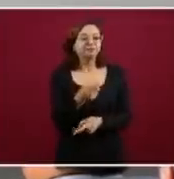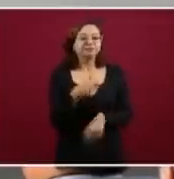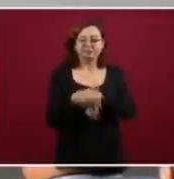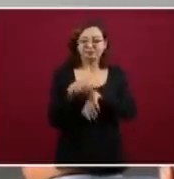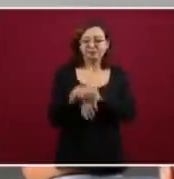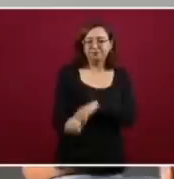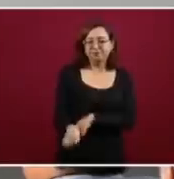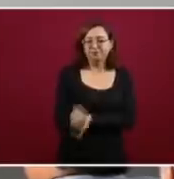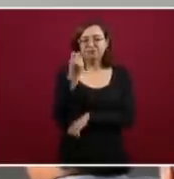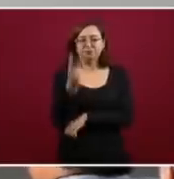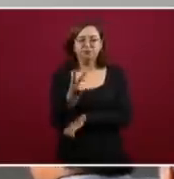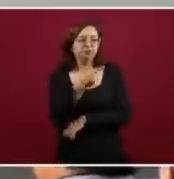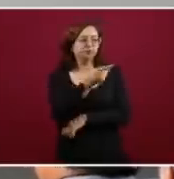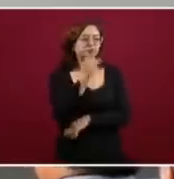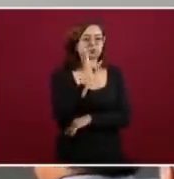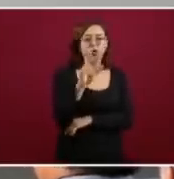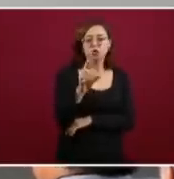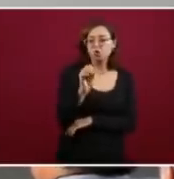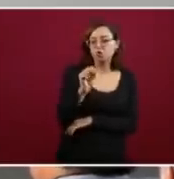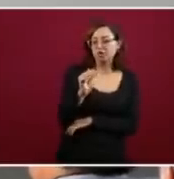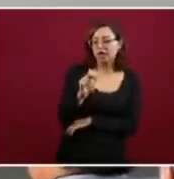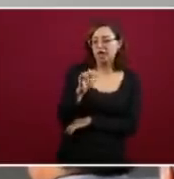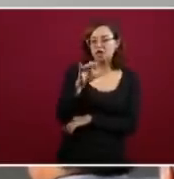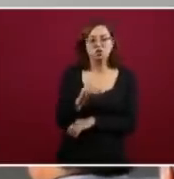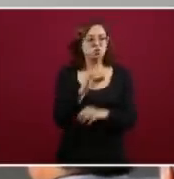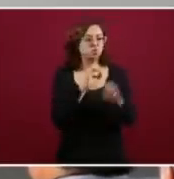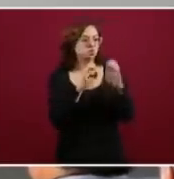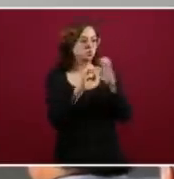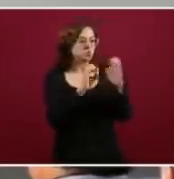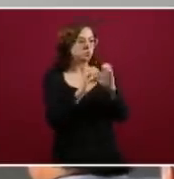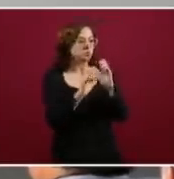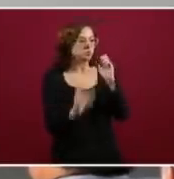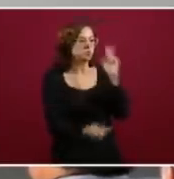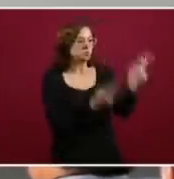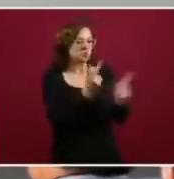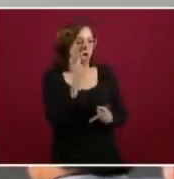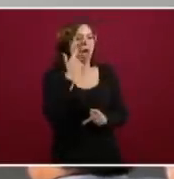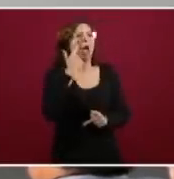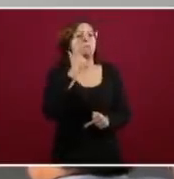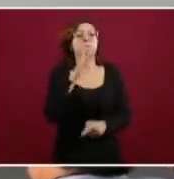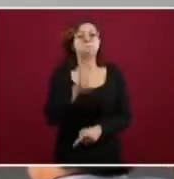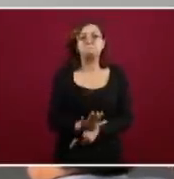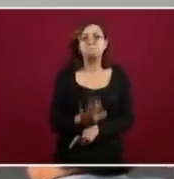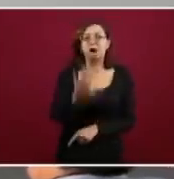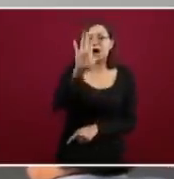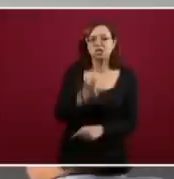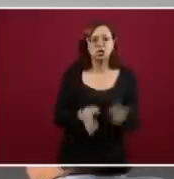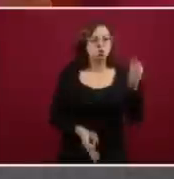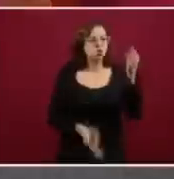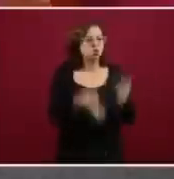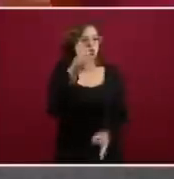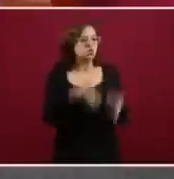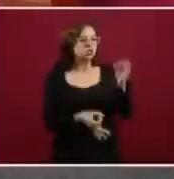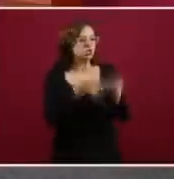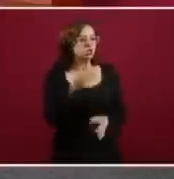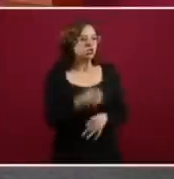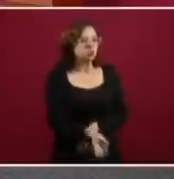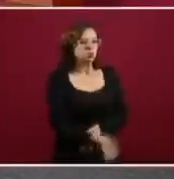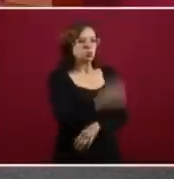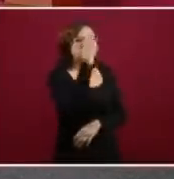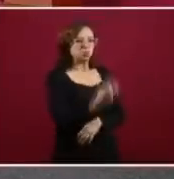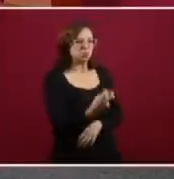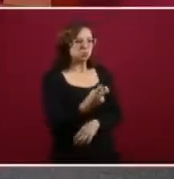juzgando la la ventana en el banquillo de los